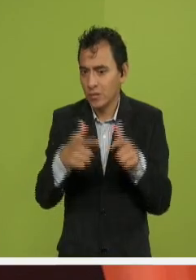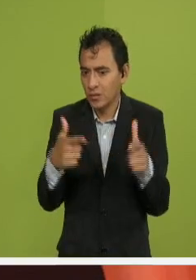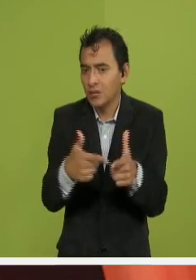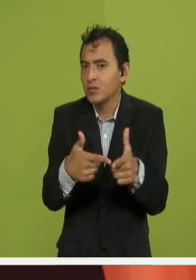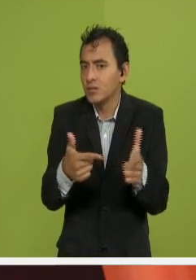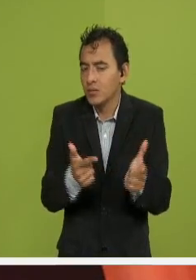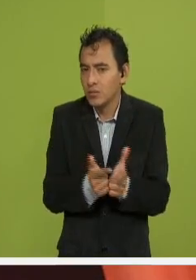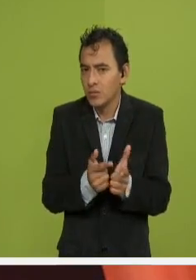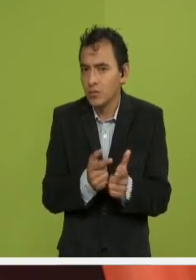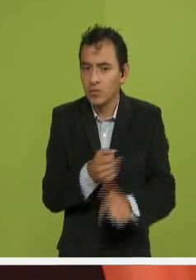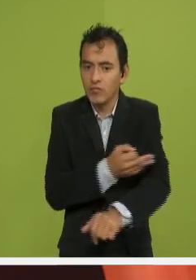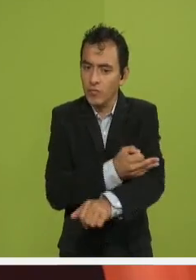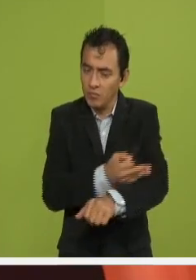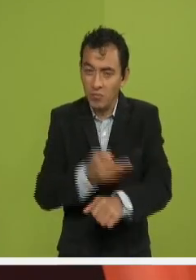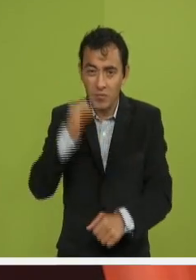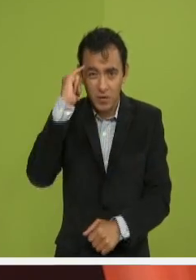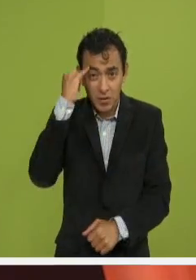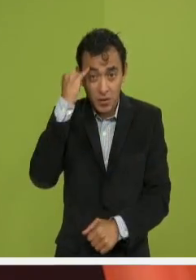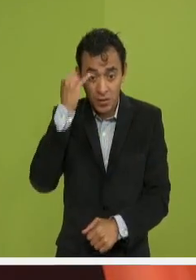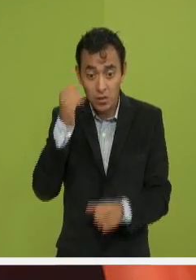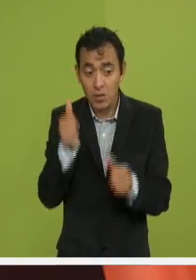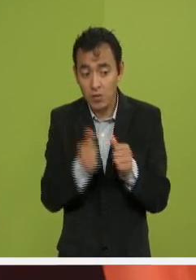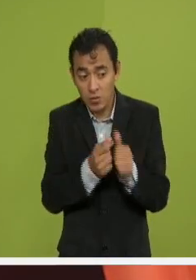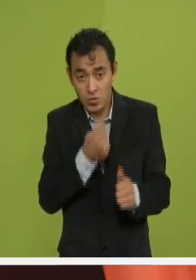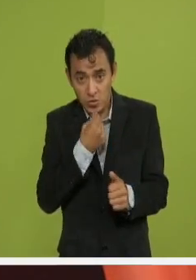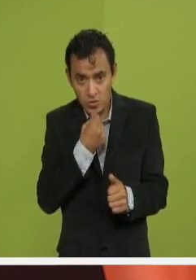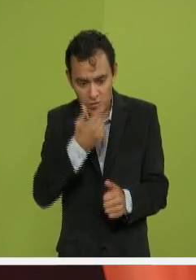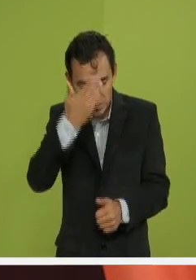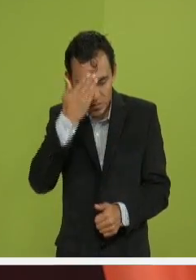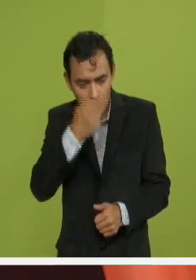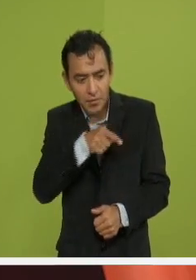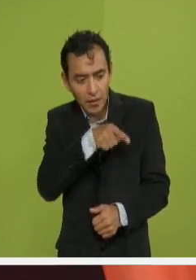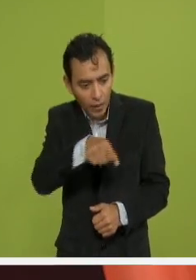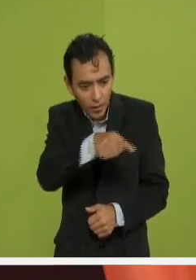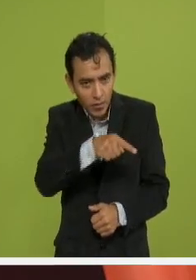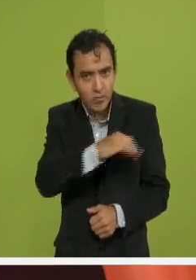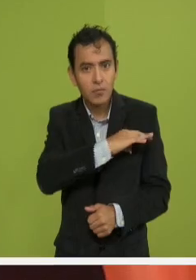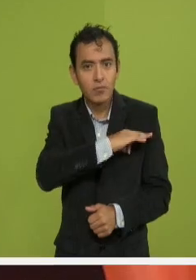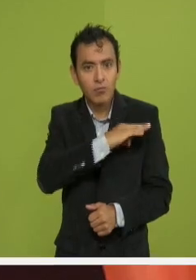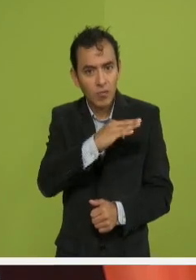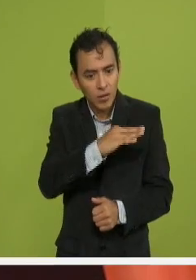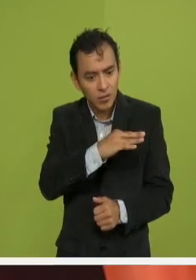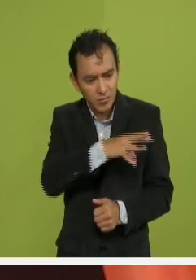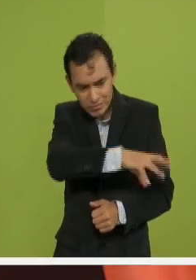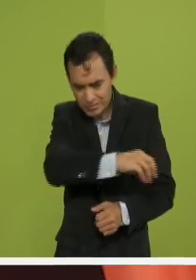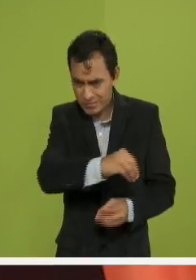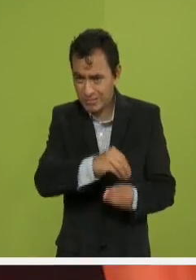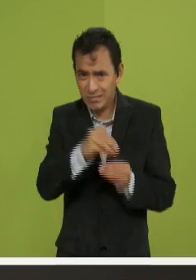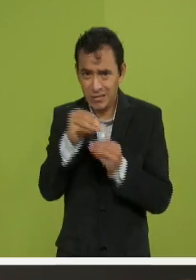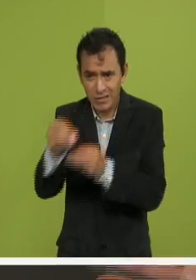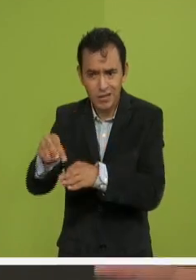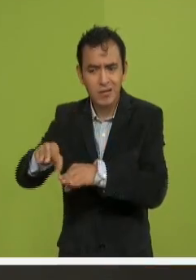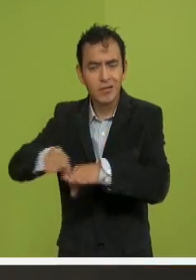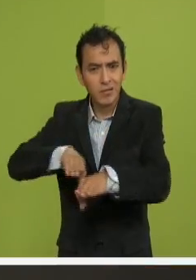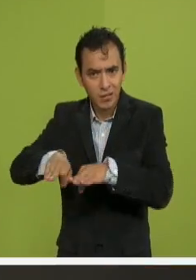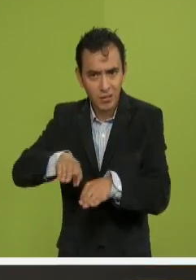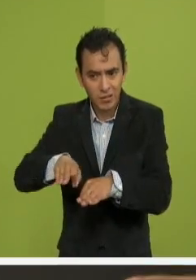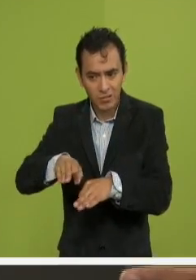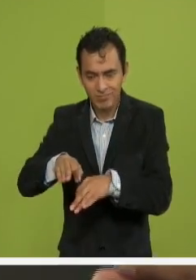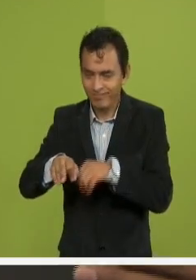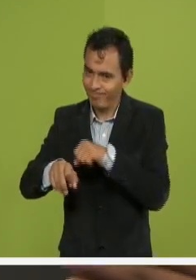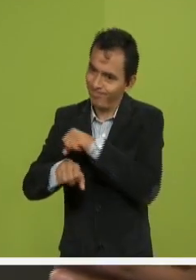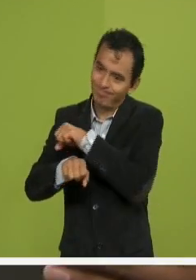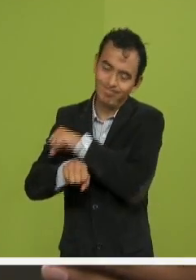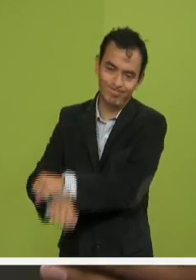indígenas con niños, porque saben que ellos son los que los pueden sacar a trabajar, a explotar. Entonces yo creo